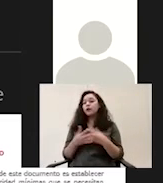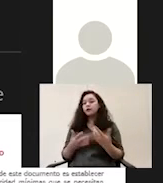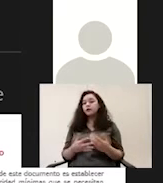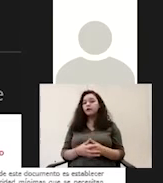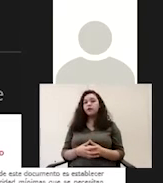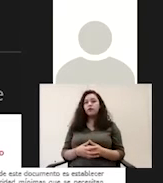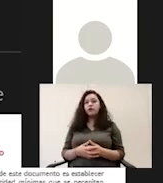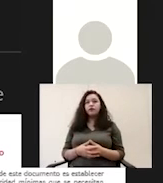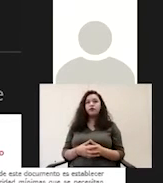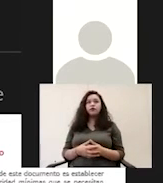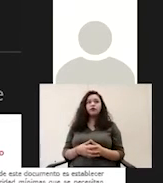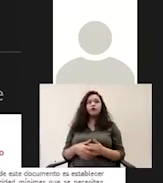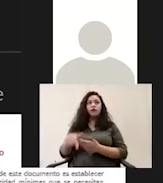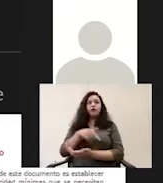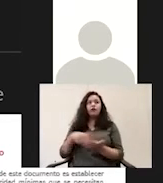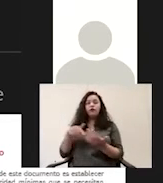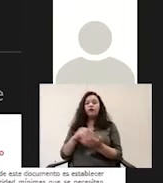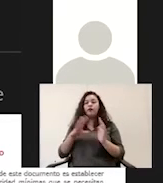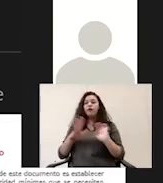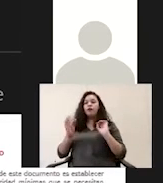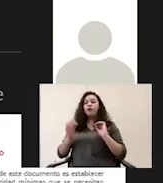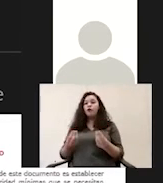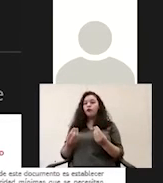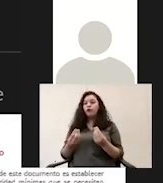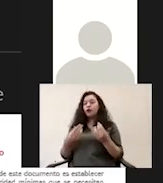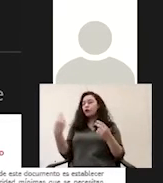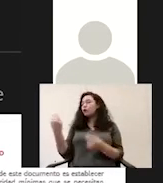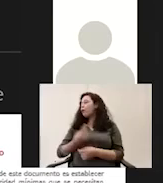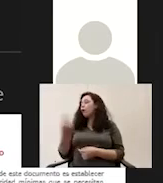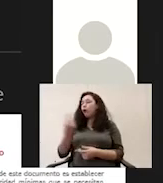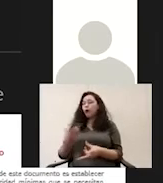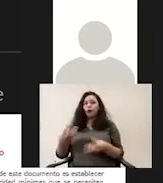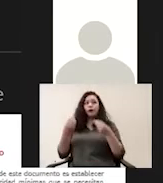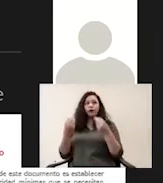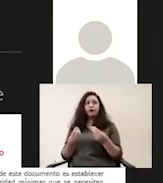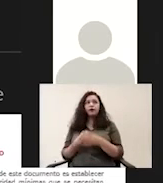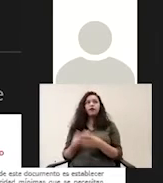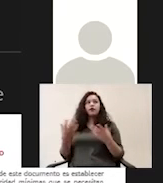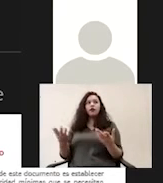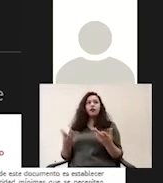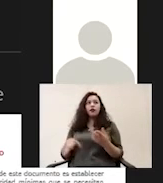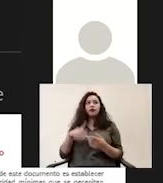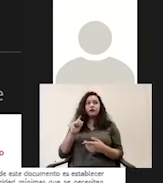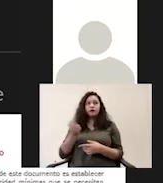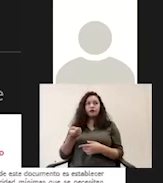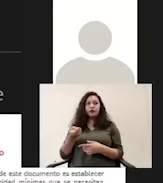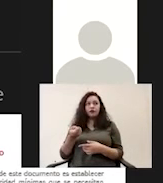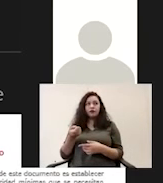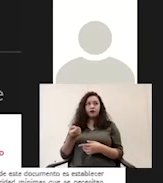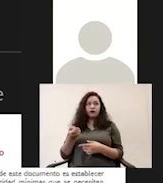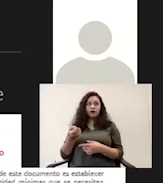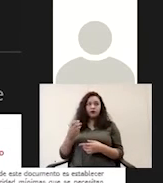los establecimientos que eran sumamente necesarios. Entonces, por lo tanto, se emiten